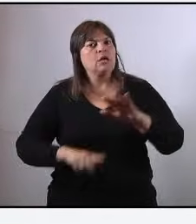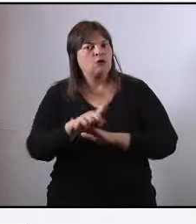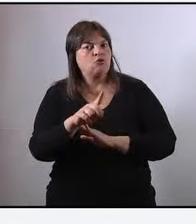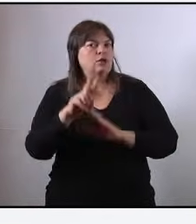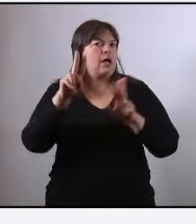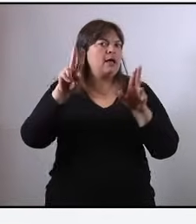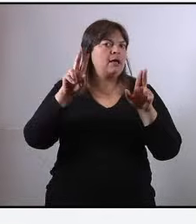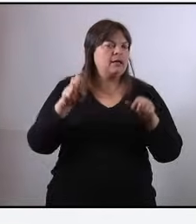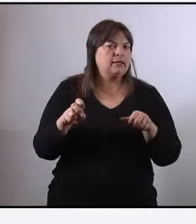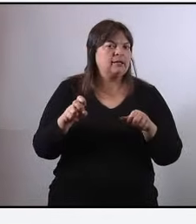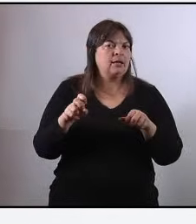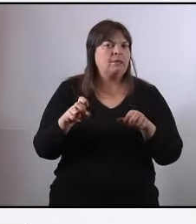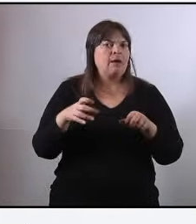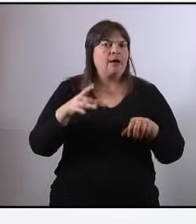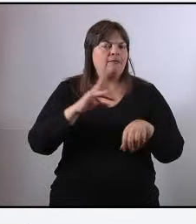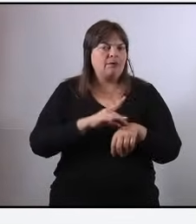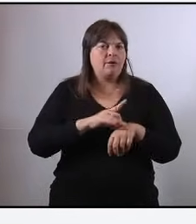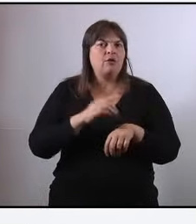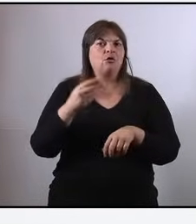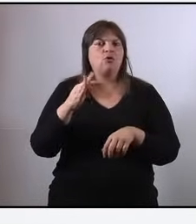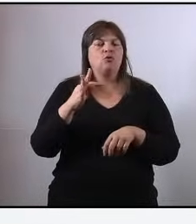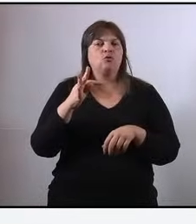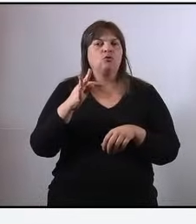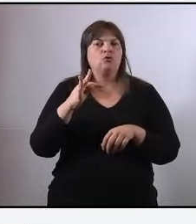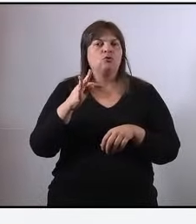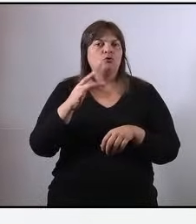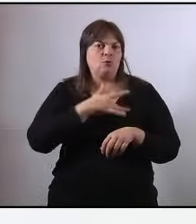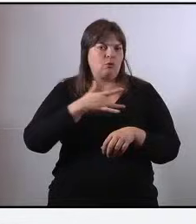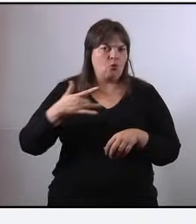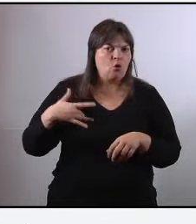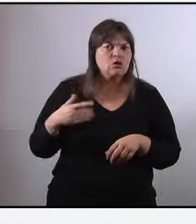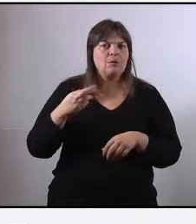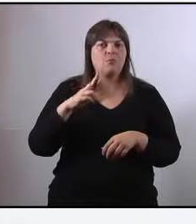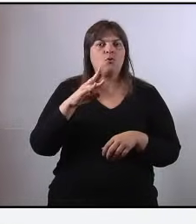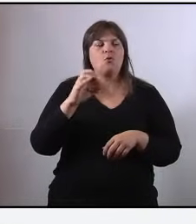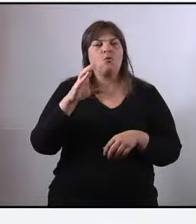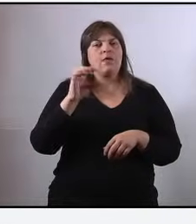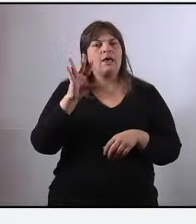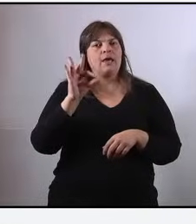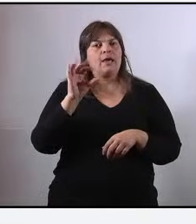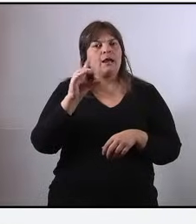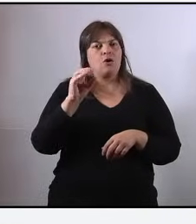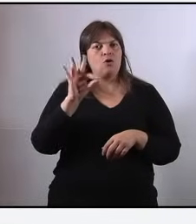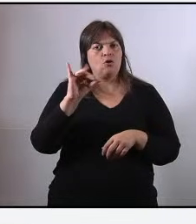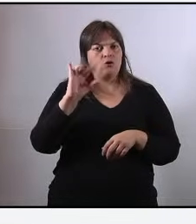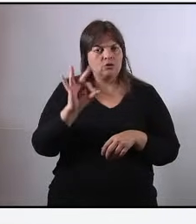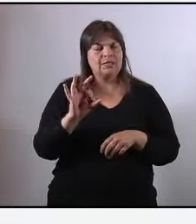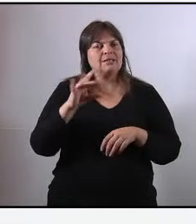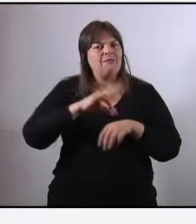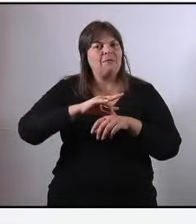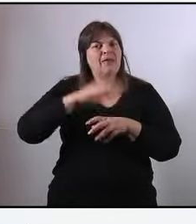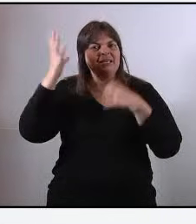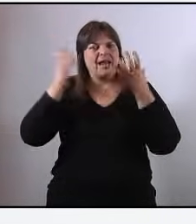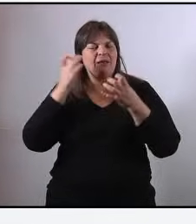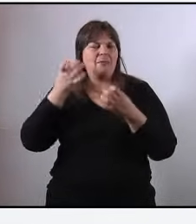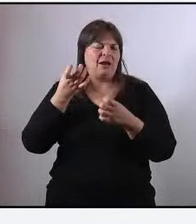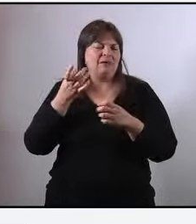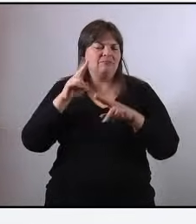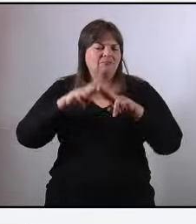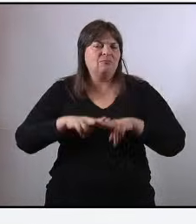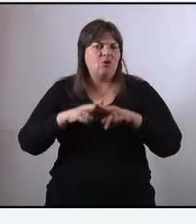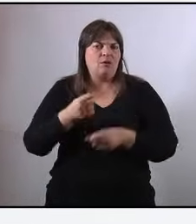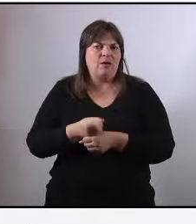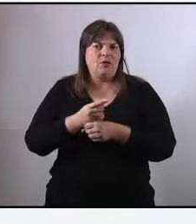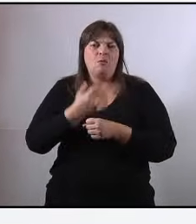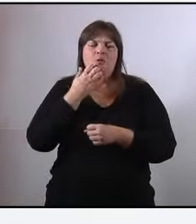sobre tuberculosis, brucelosis y otras enfermedades animales de declaración obligatoria como la